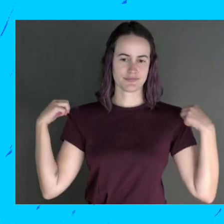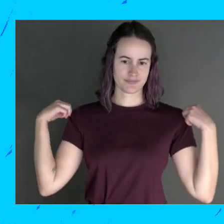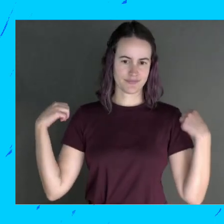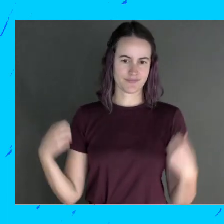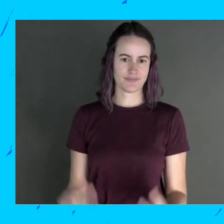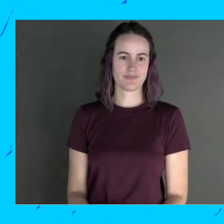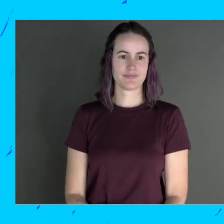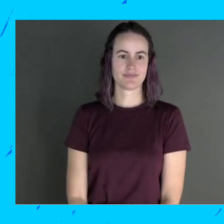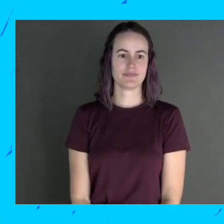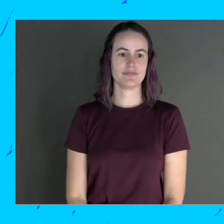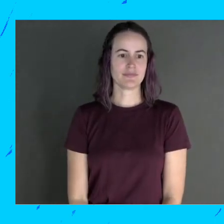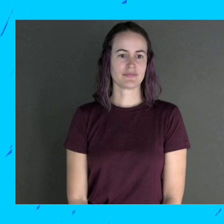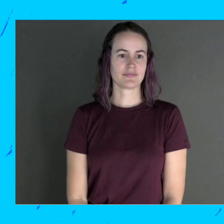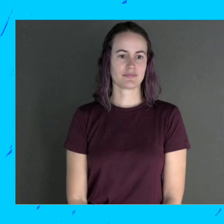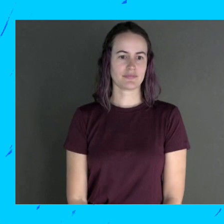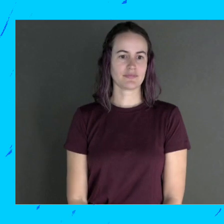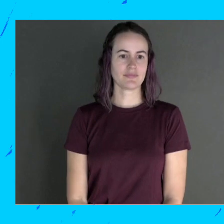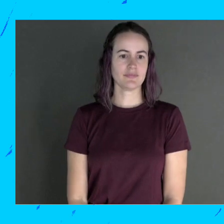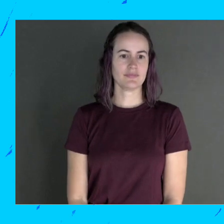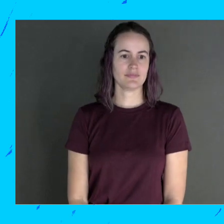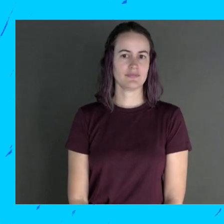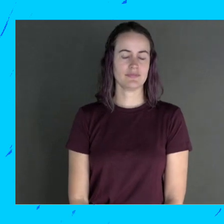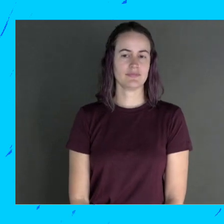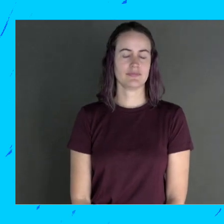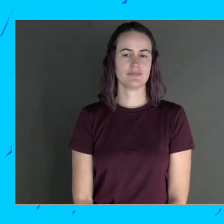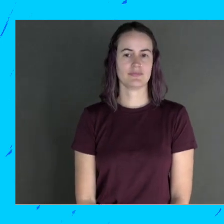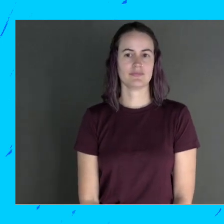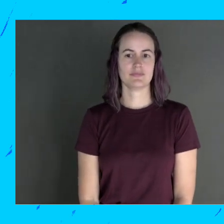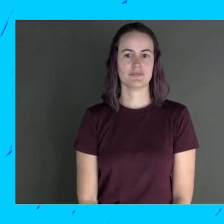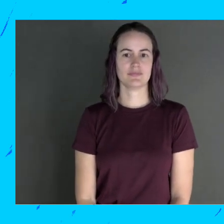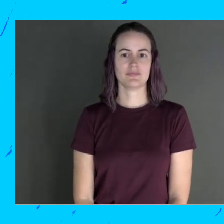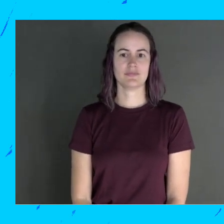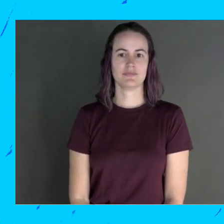¿Por qué es importante lidiar con las